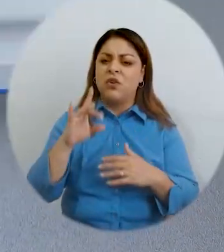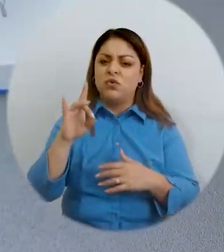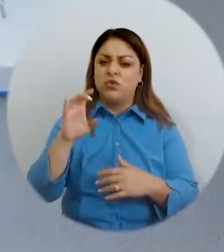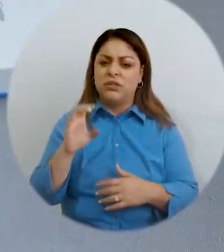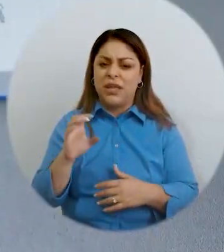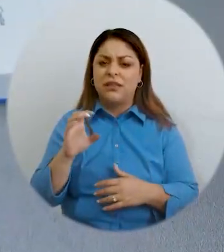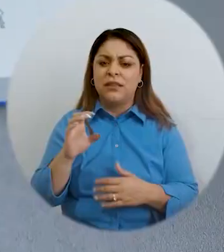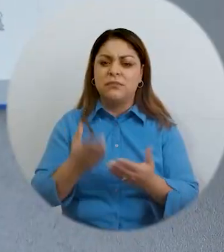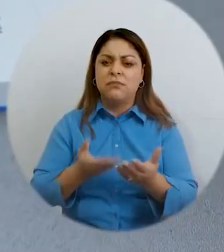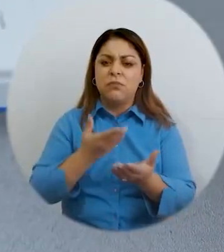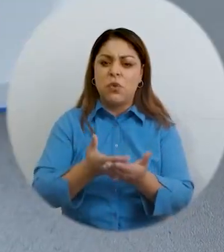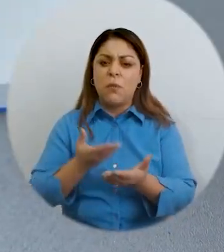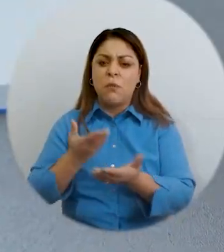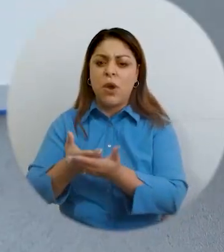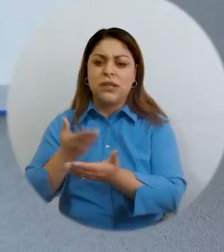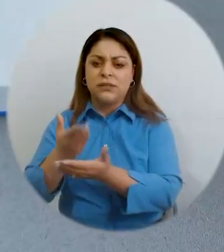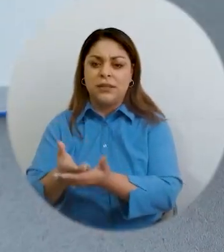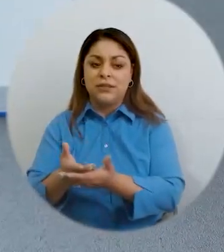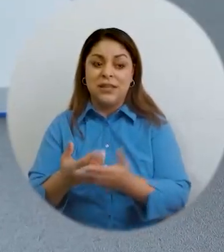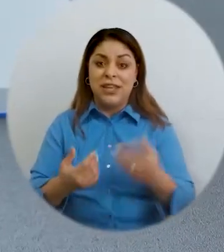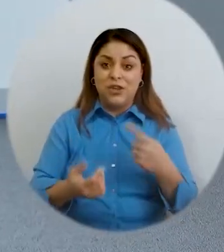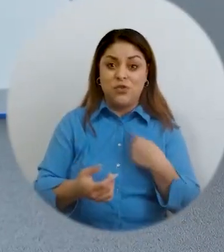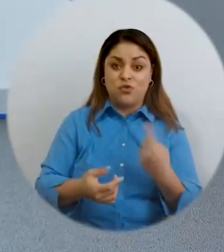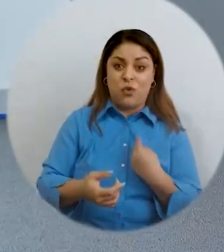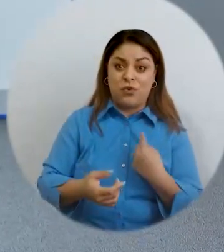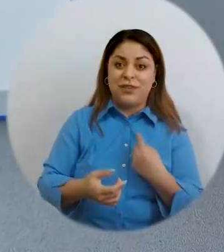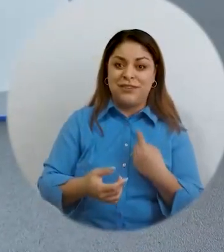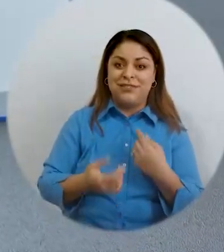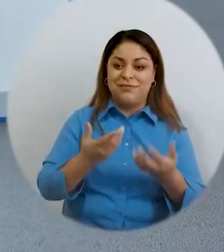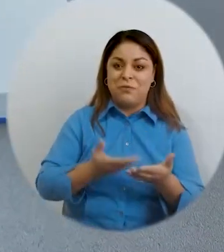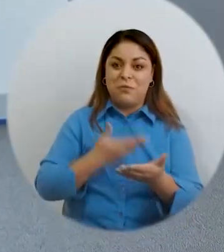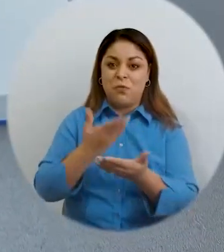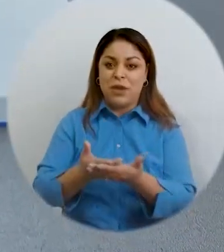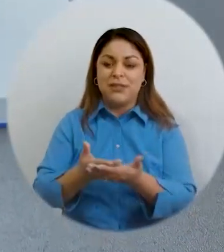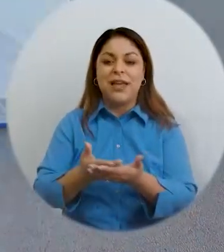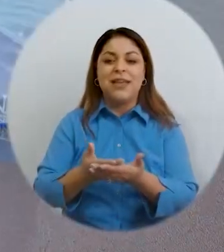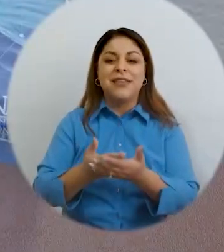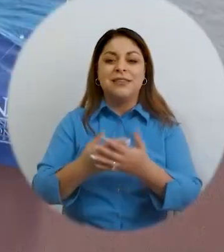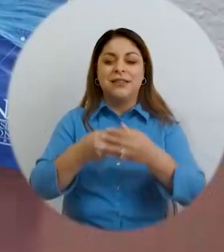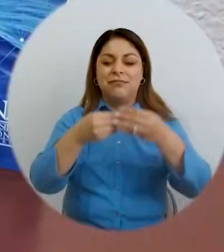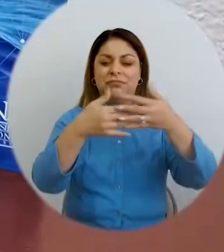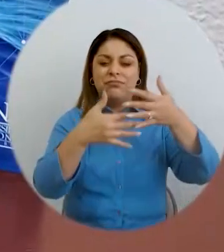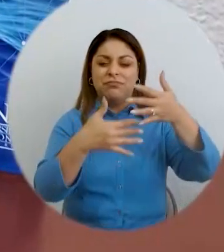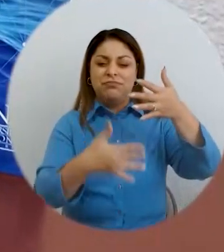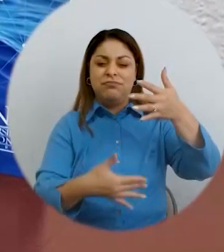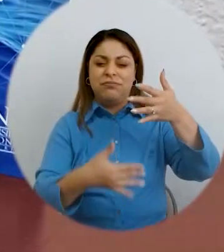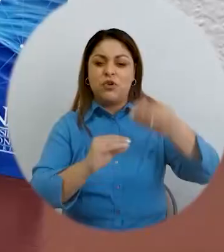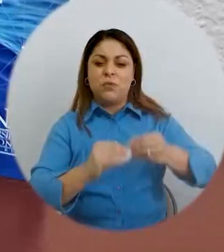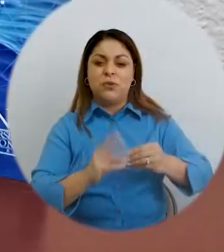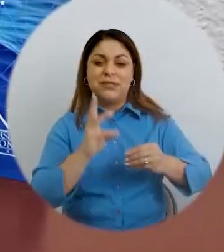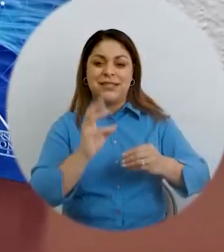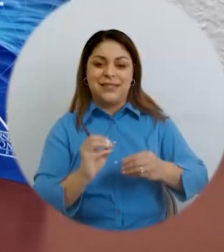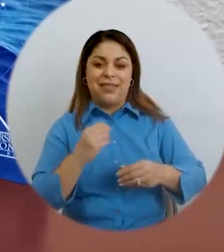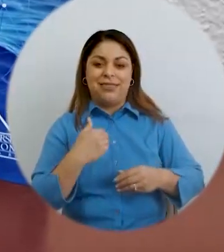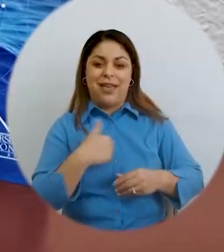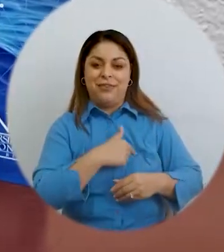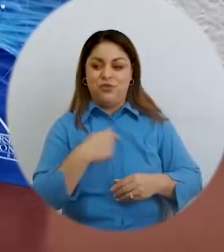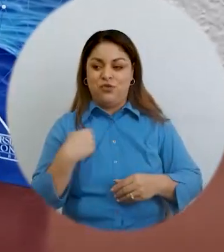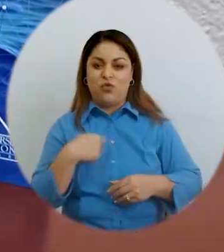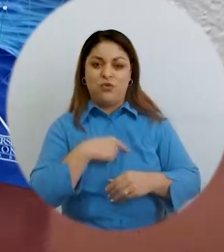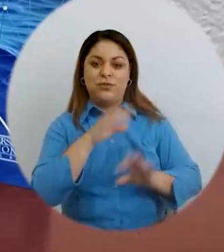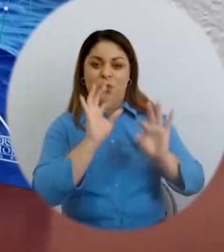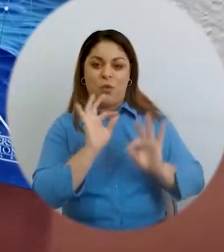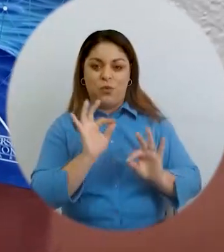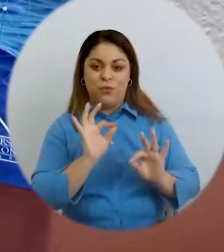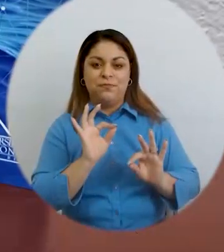Hubieron más de 800 propuestas y la de nosotros quedó entre las 60 que fueron seleccionadas especialmente porque es la experiencia desde